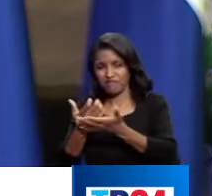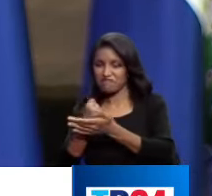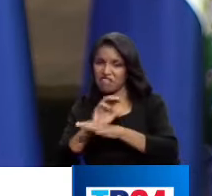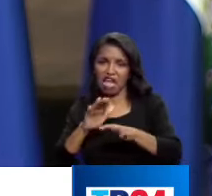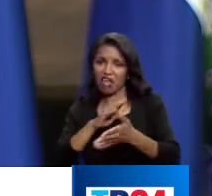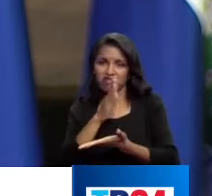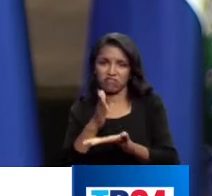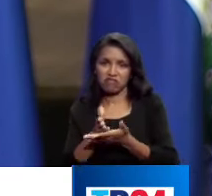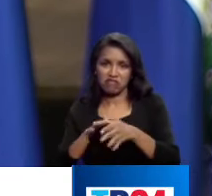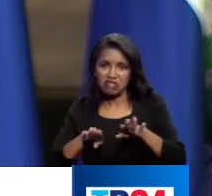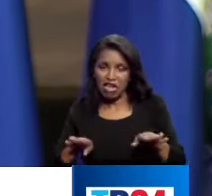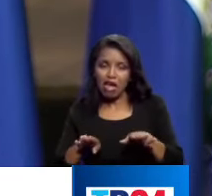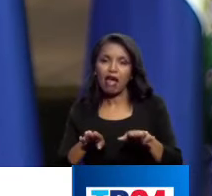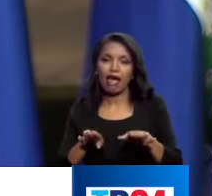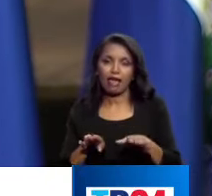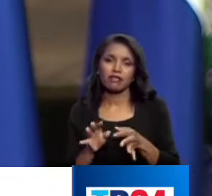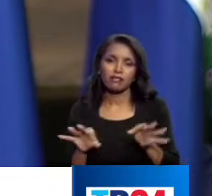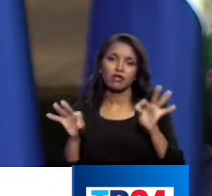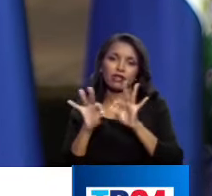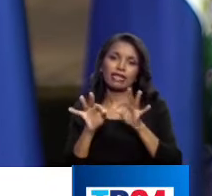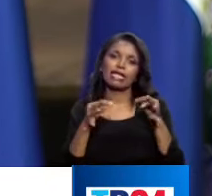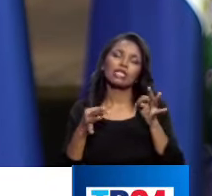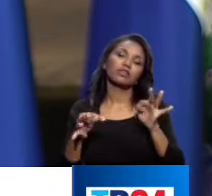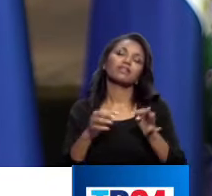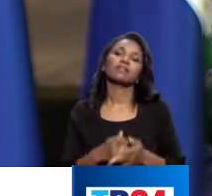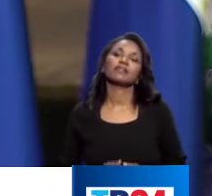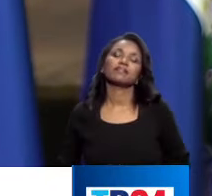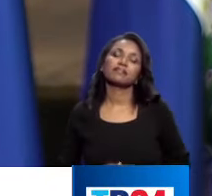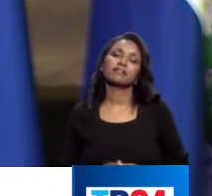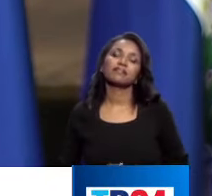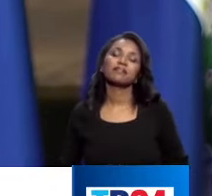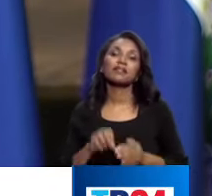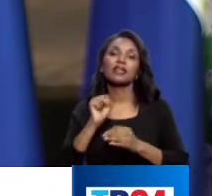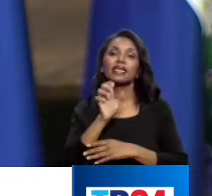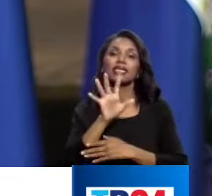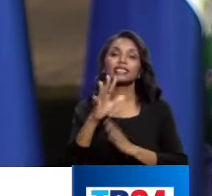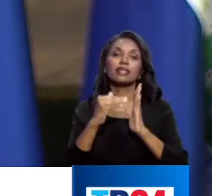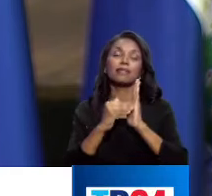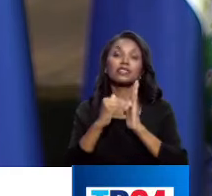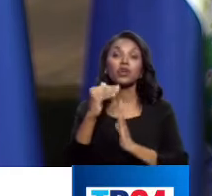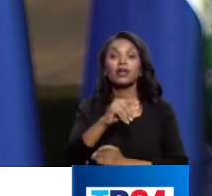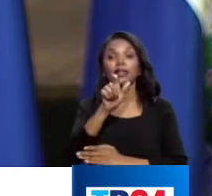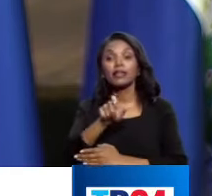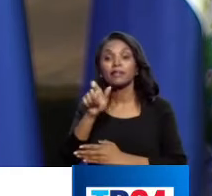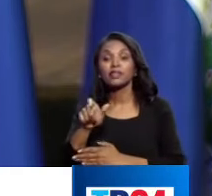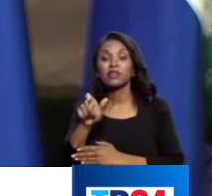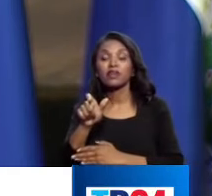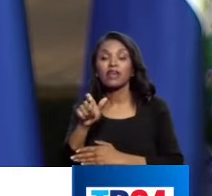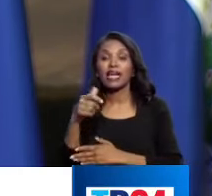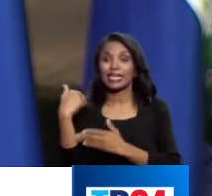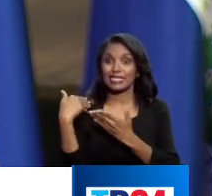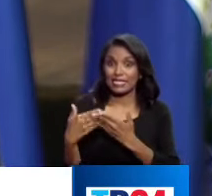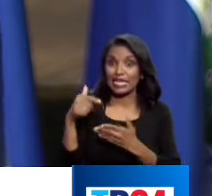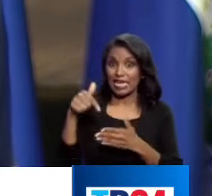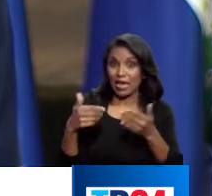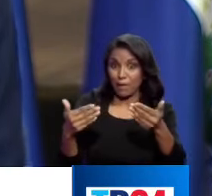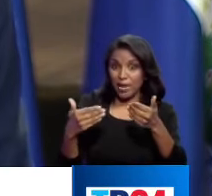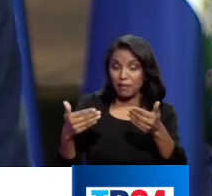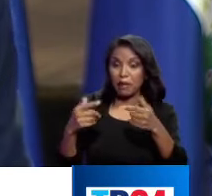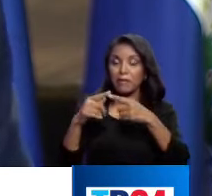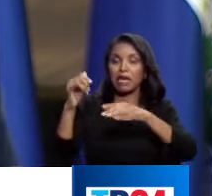del potencial que tiene el turismo en el país. 15 millones de pasajeros pasan por el aeropuerto. Sin